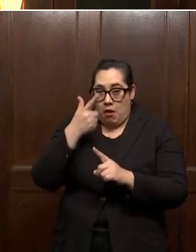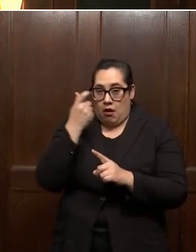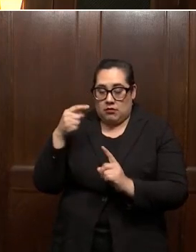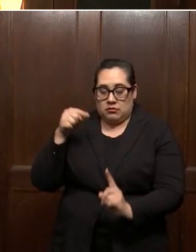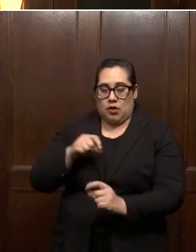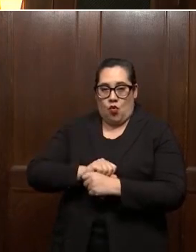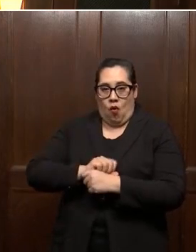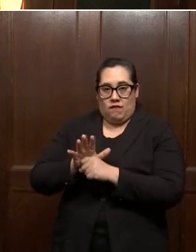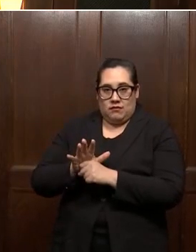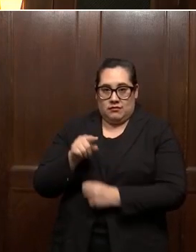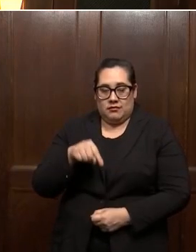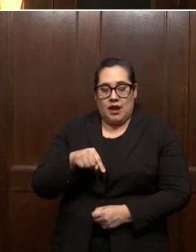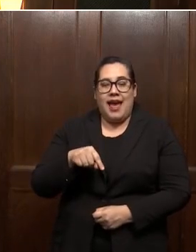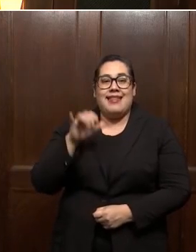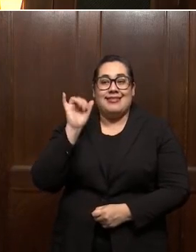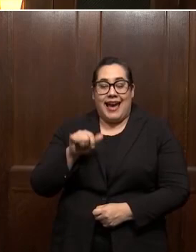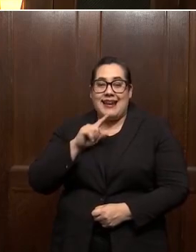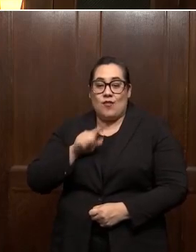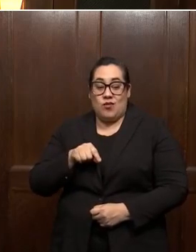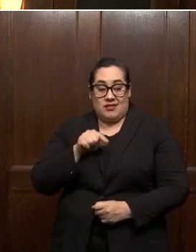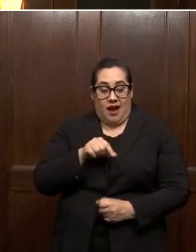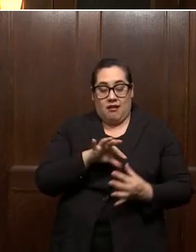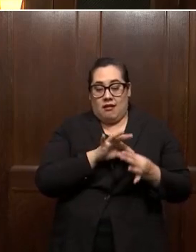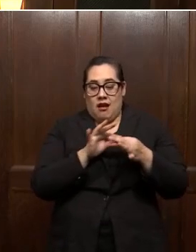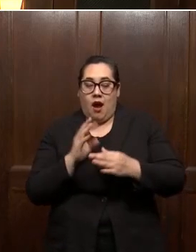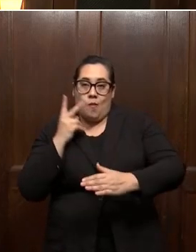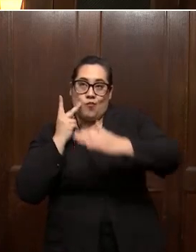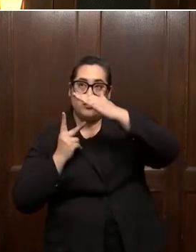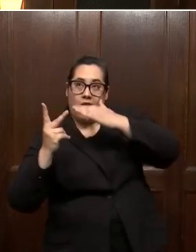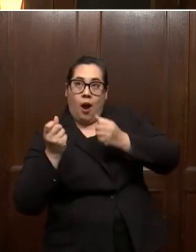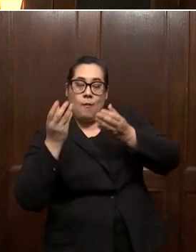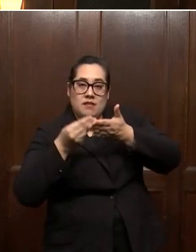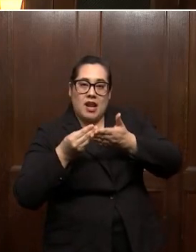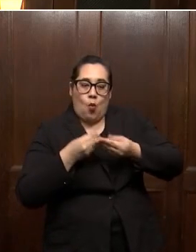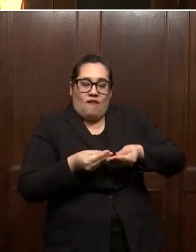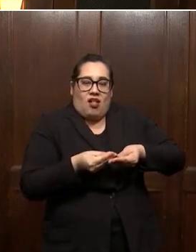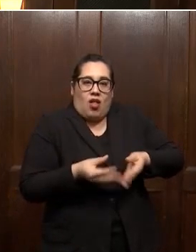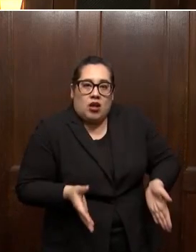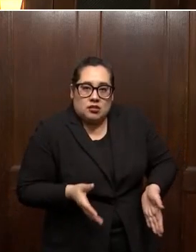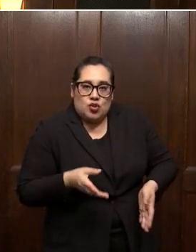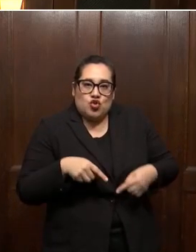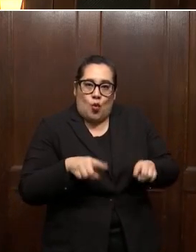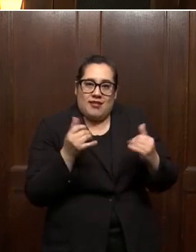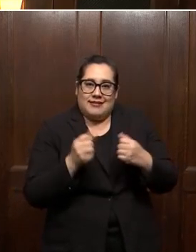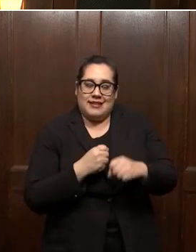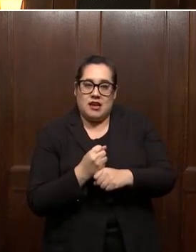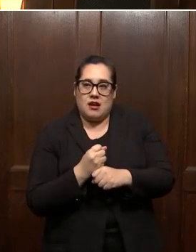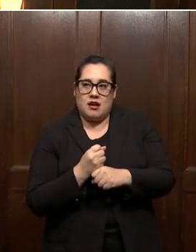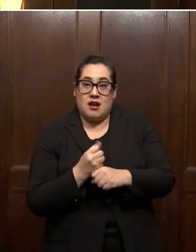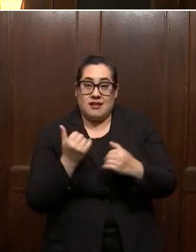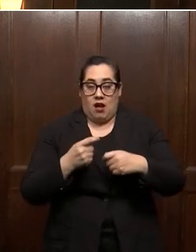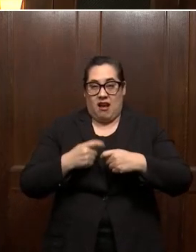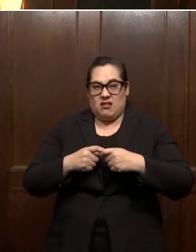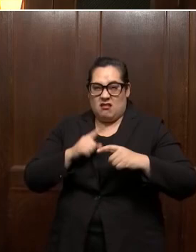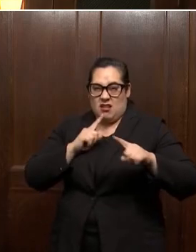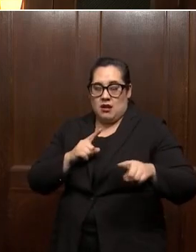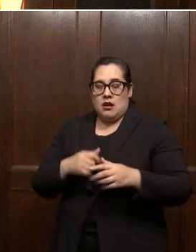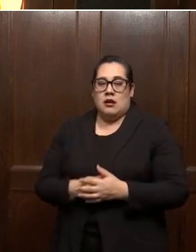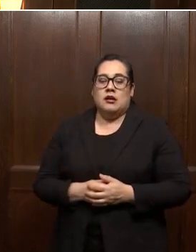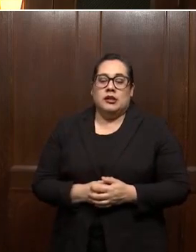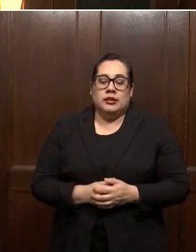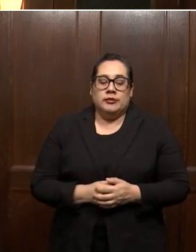we put as the projections of how much money we have lost during this period of time. So también en español, yo quiero